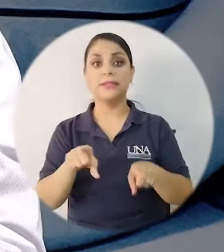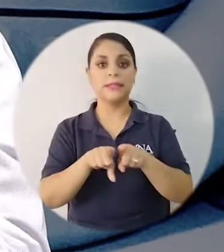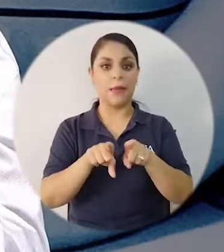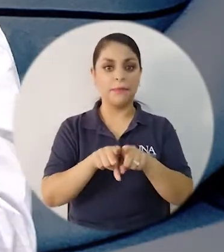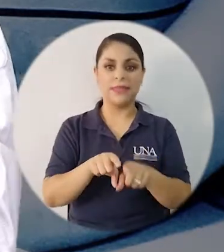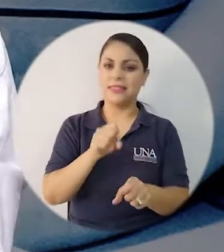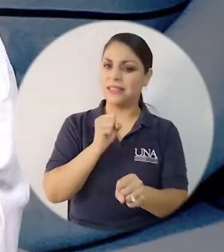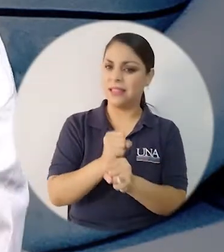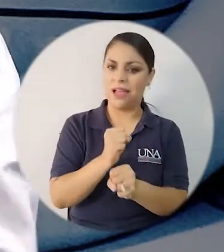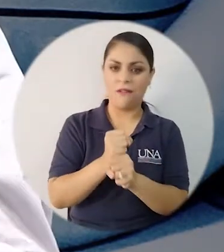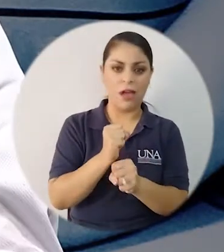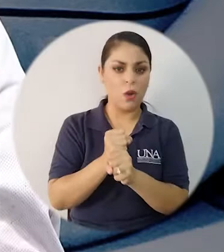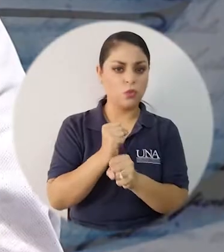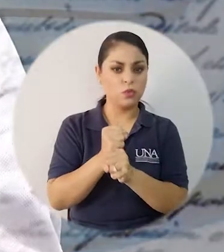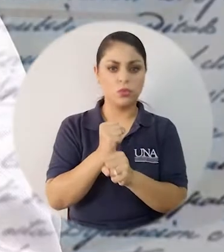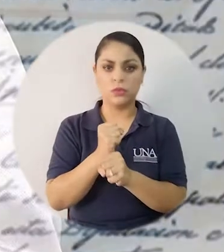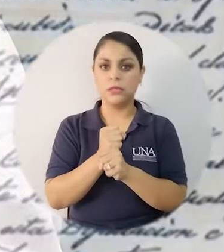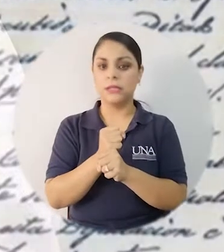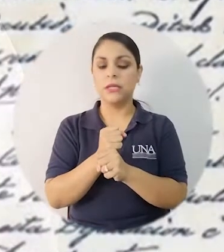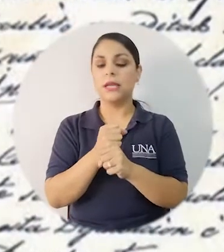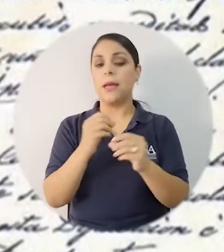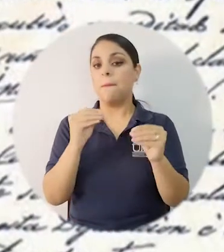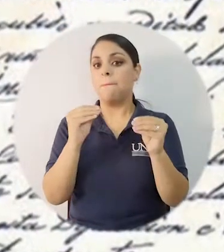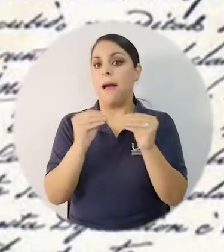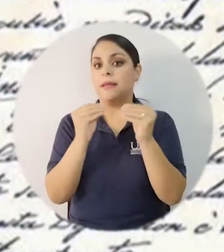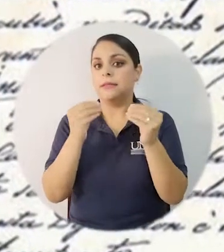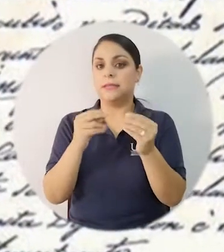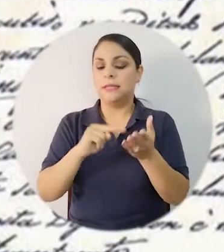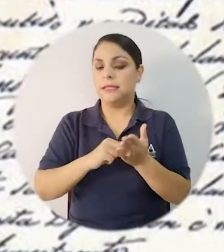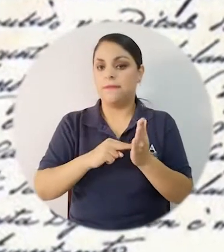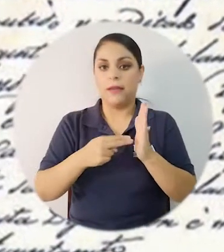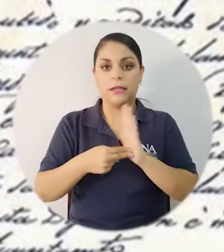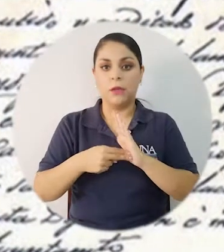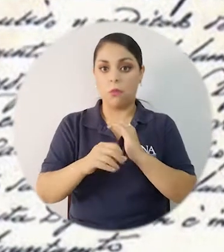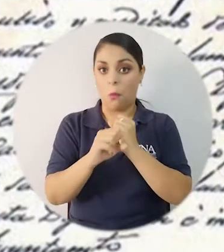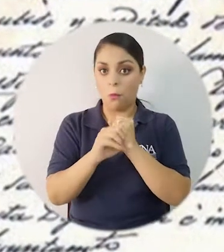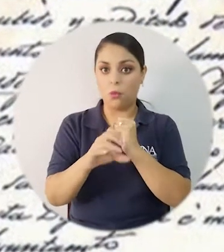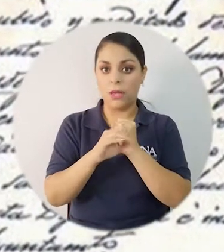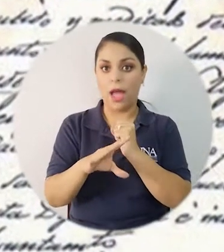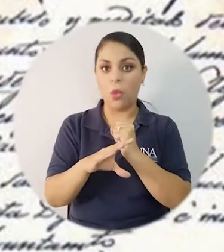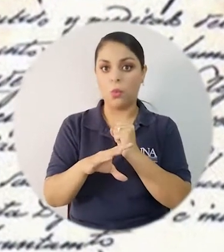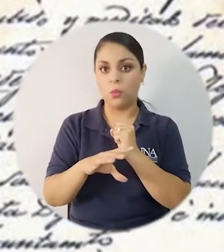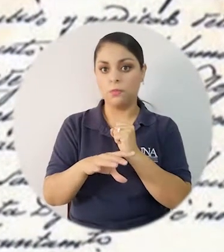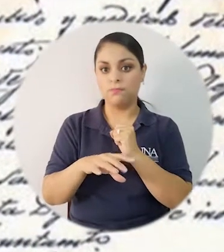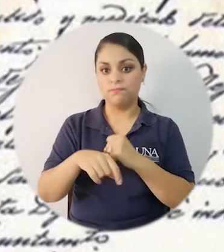y mencionar el trabajo que, repito, es el aporte más significativo hasta el momento publicado